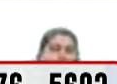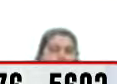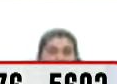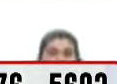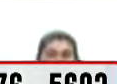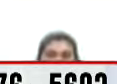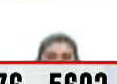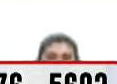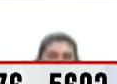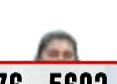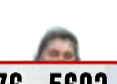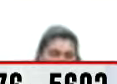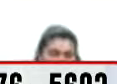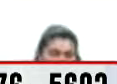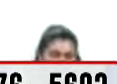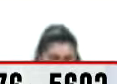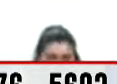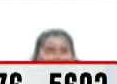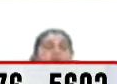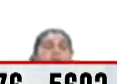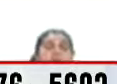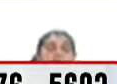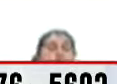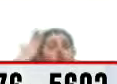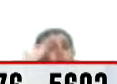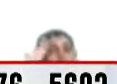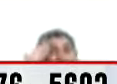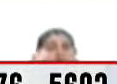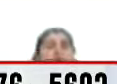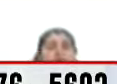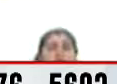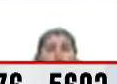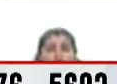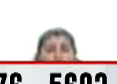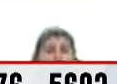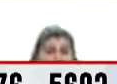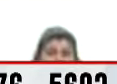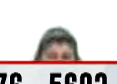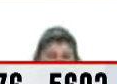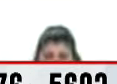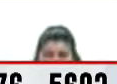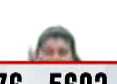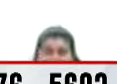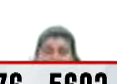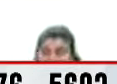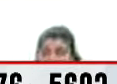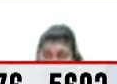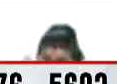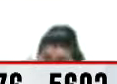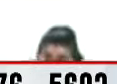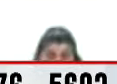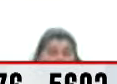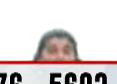Llegó a sostener que no debe haber políticas de prevención ni atención en salud mental, porque quien quiera reventarse consumiendo droga, leo, quien quiera reventarse consumiendo